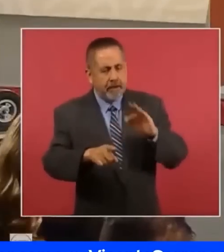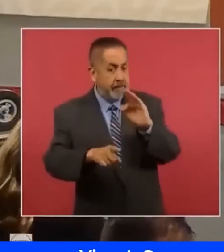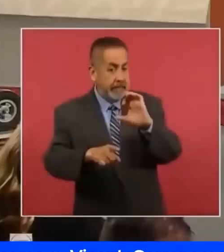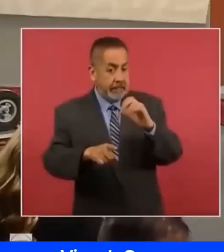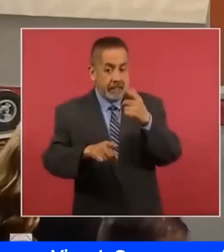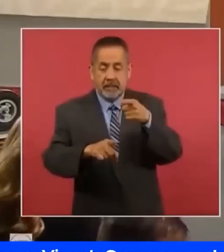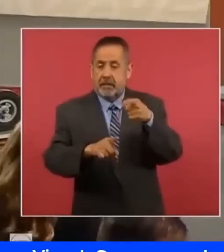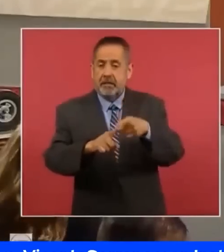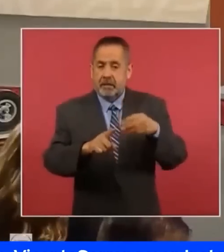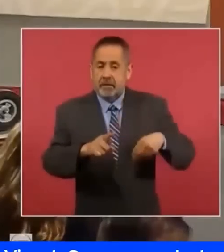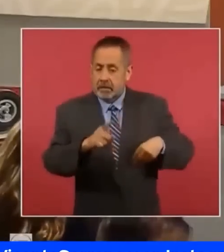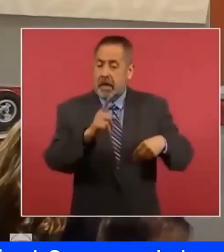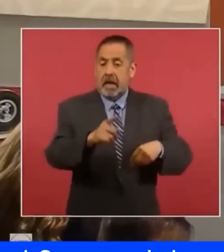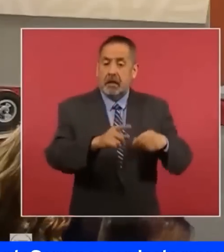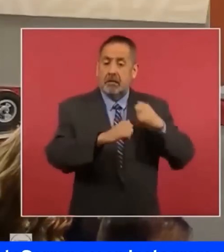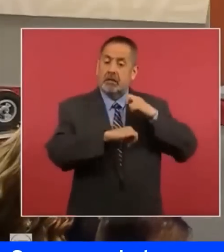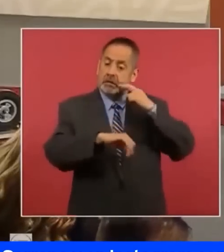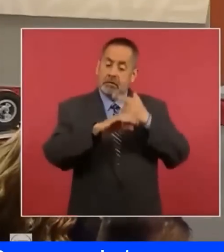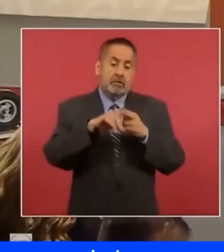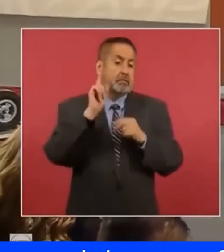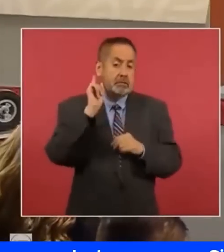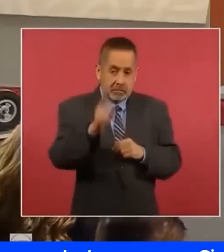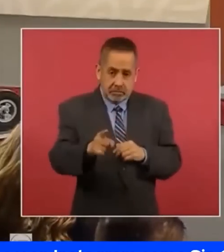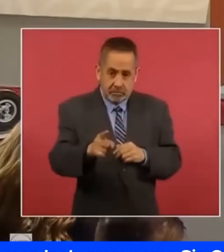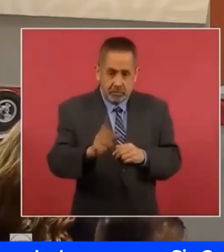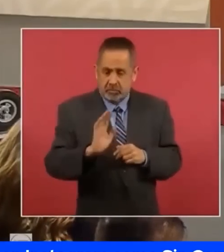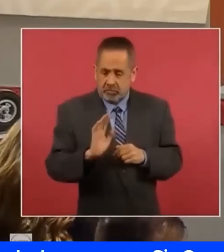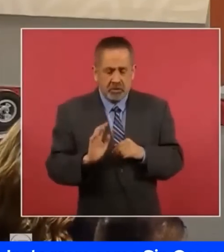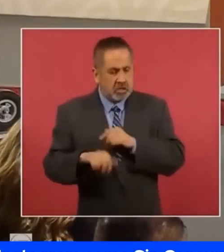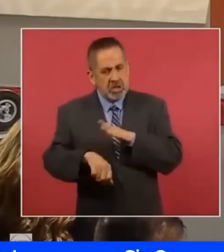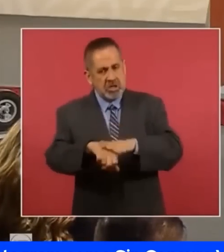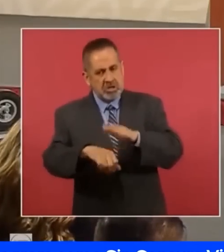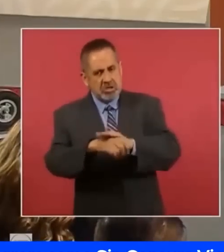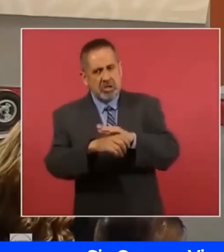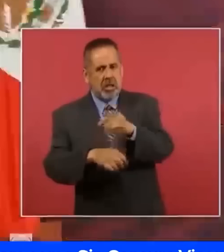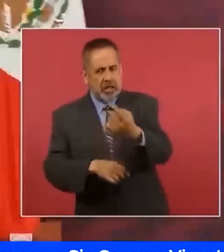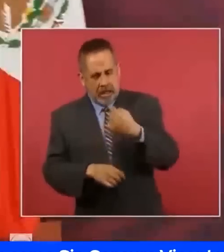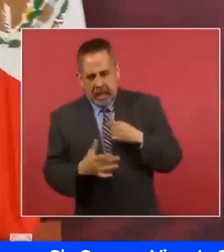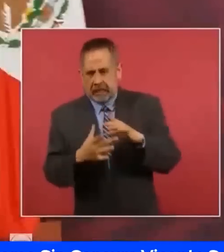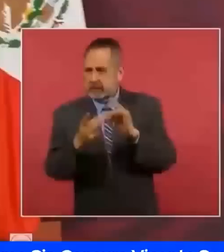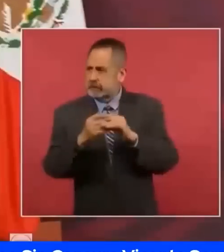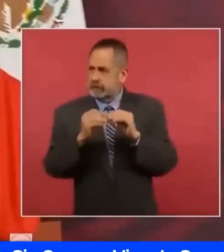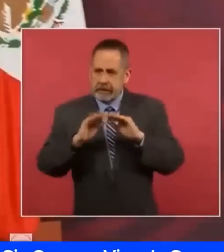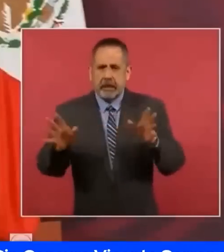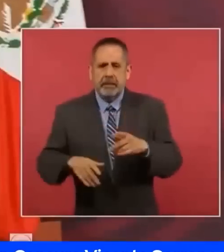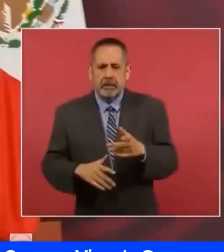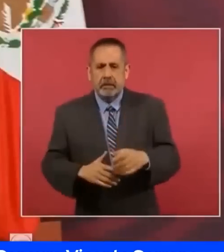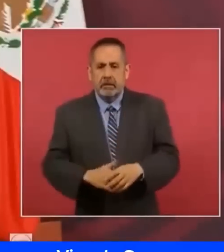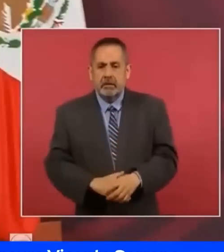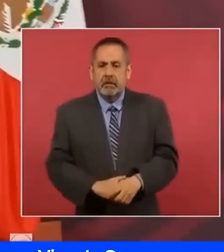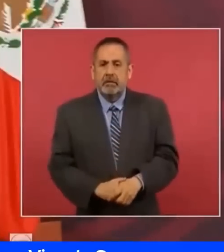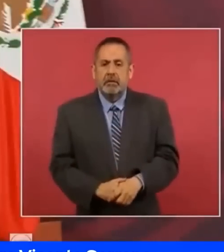absolutamente legítimo que se le exija una explicación.